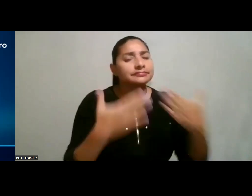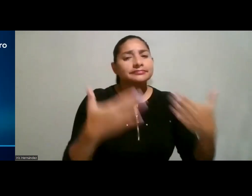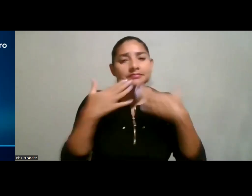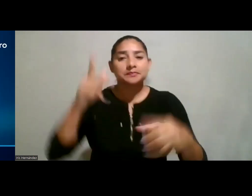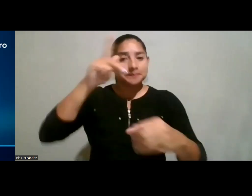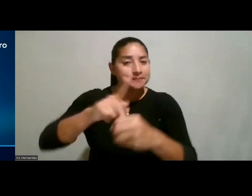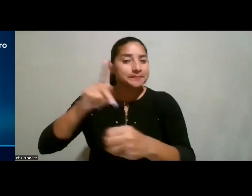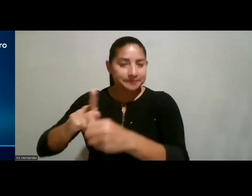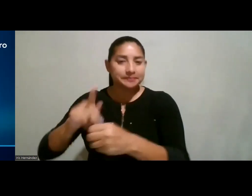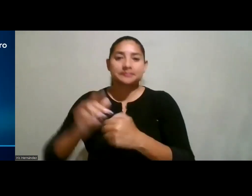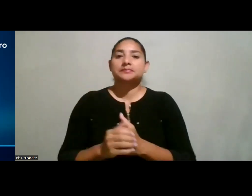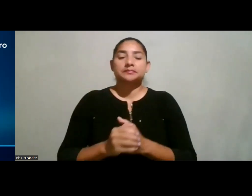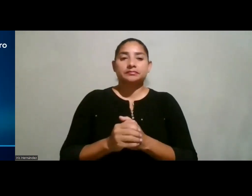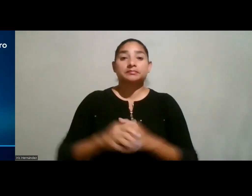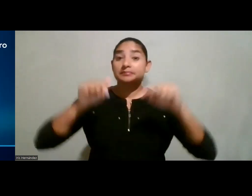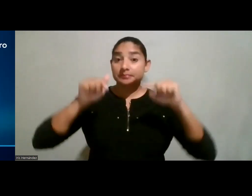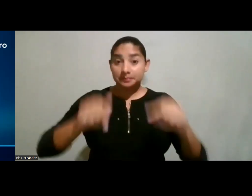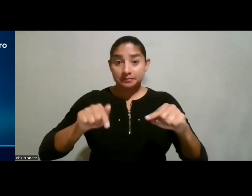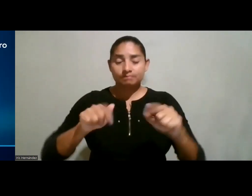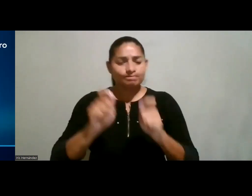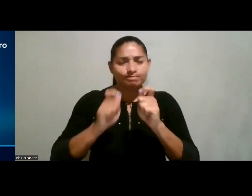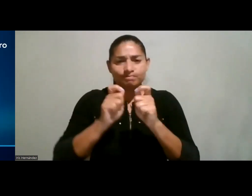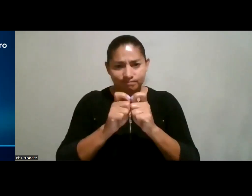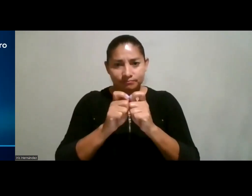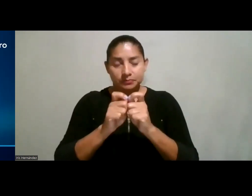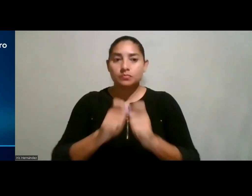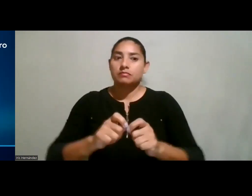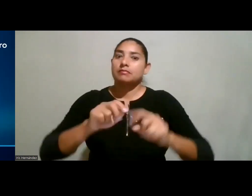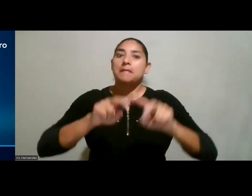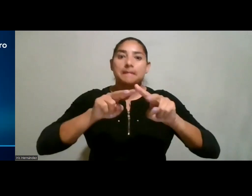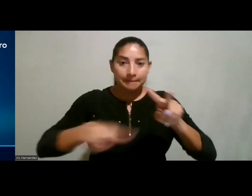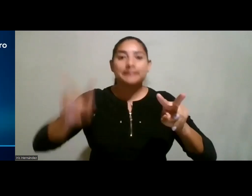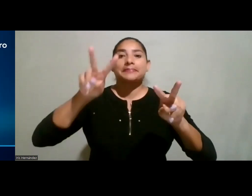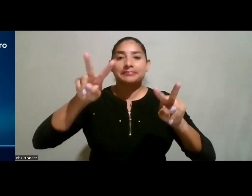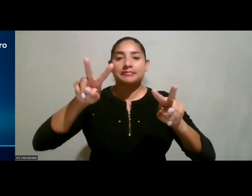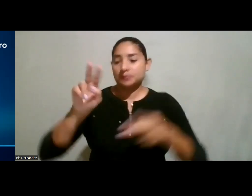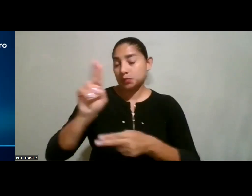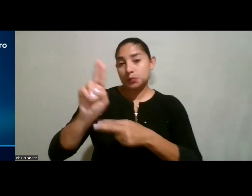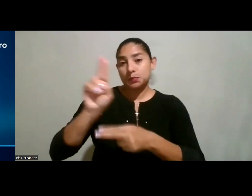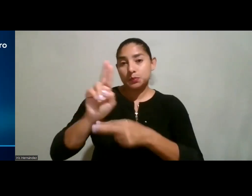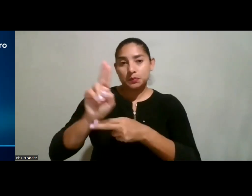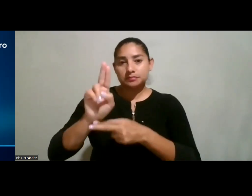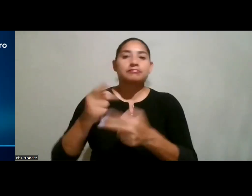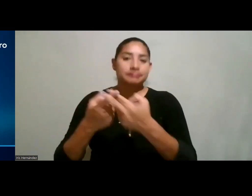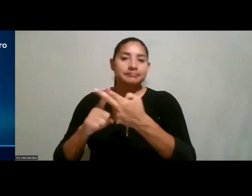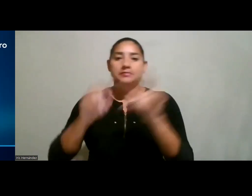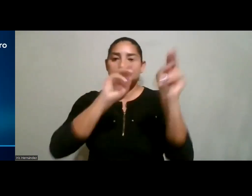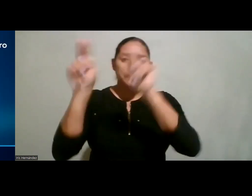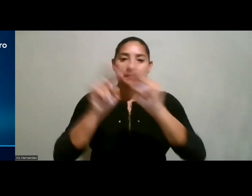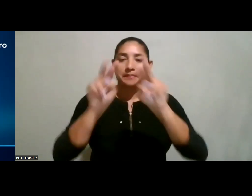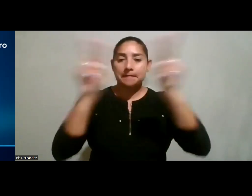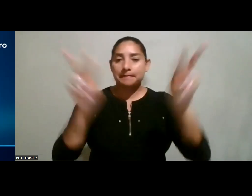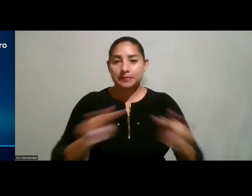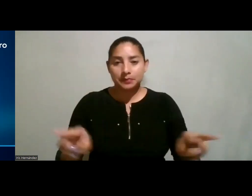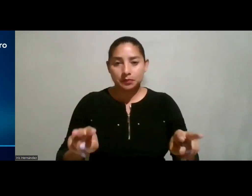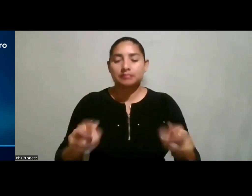participación. Esta es precisamente una de las grandes ventajas de la implementación de esta herramienta virtual logrando